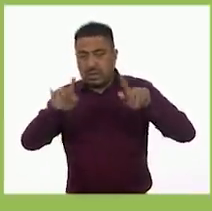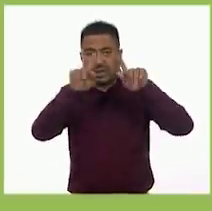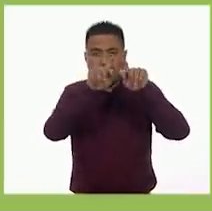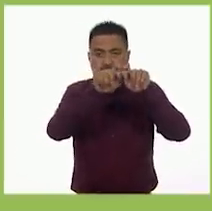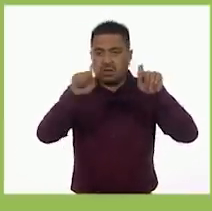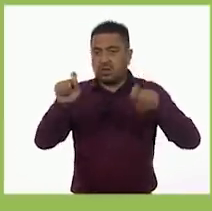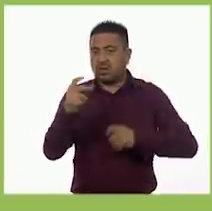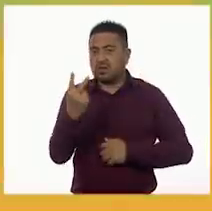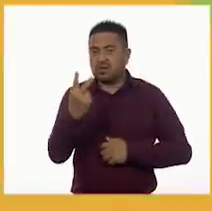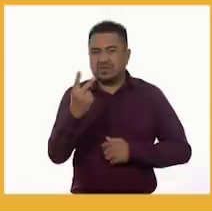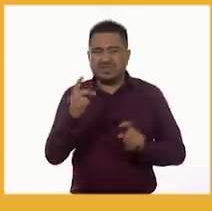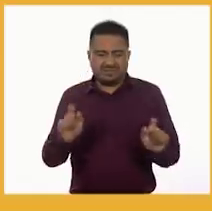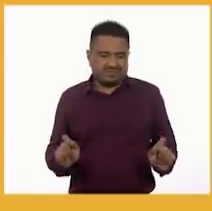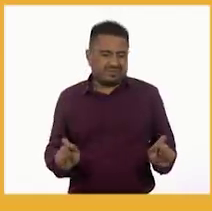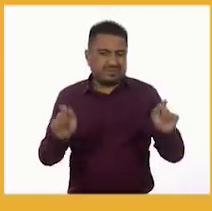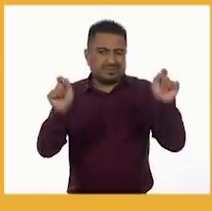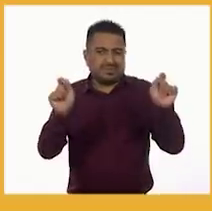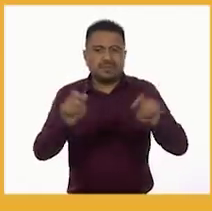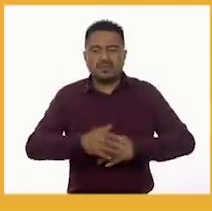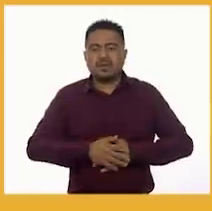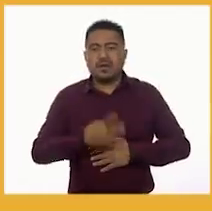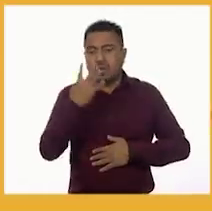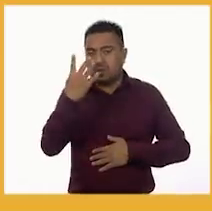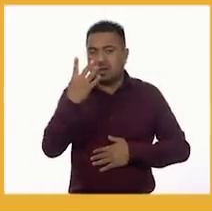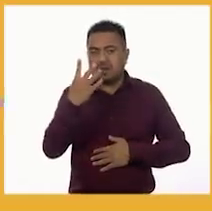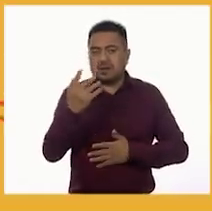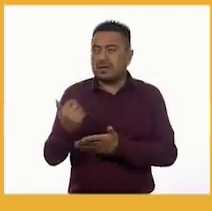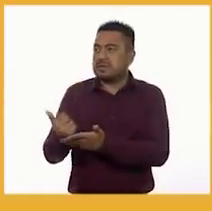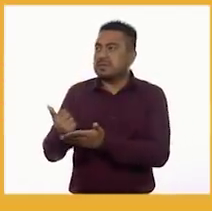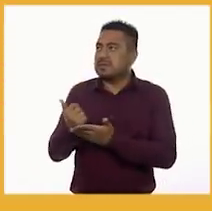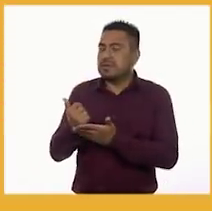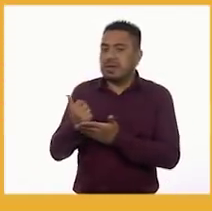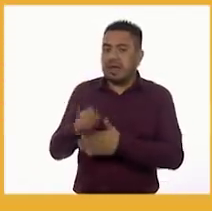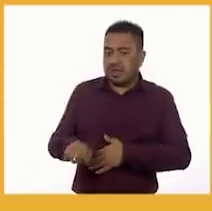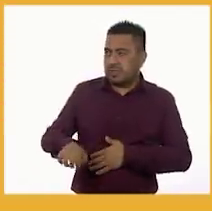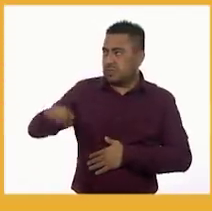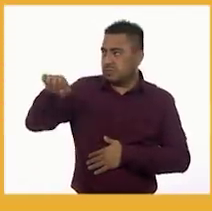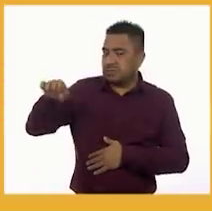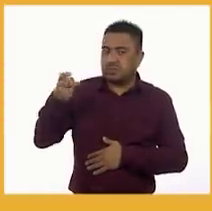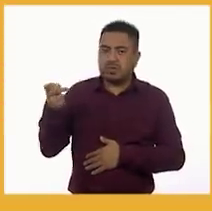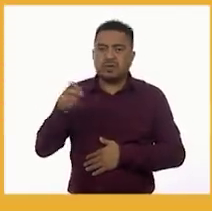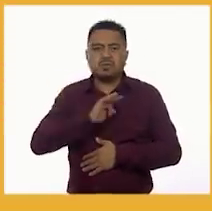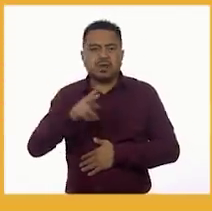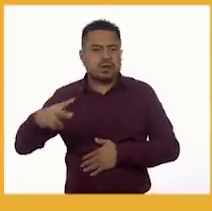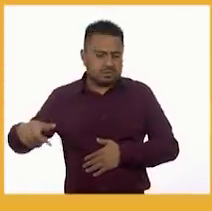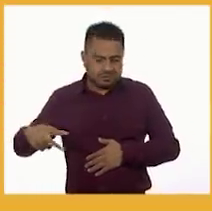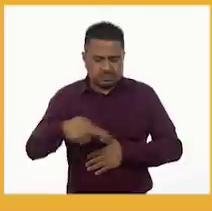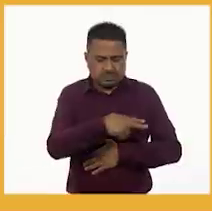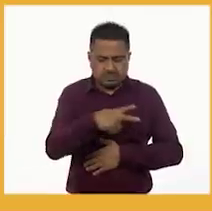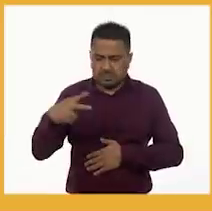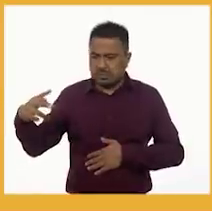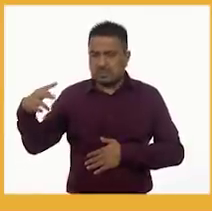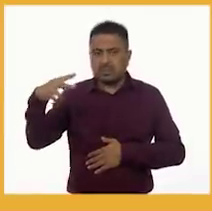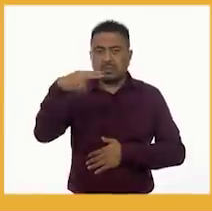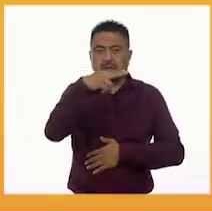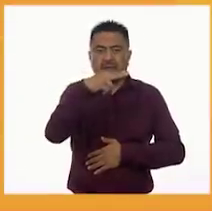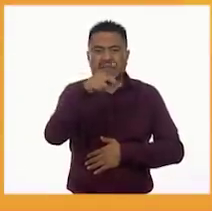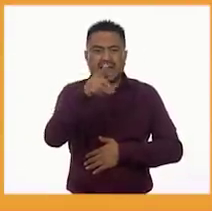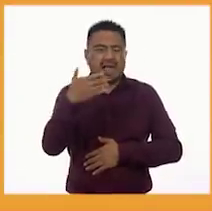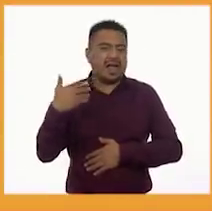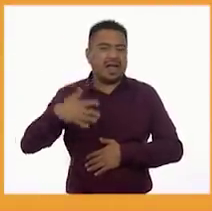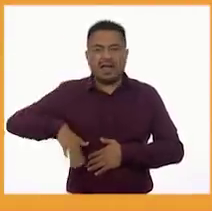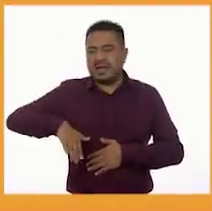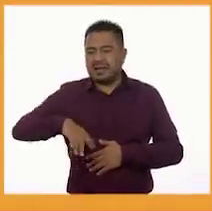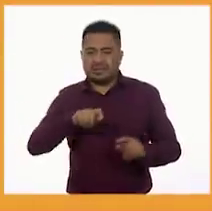horizontal entre los dos puntos. 4. Con ayuda de un adulto, corta sobre la línea horizontal que